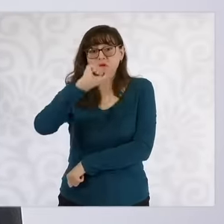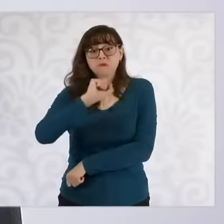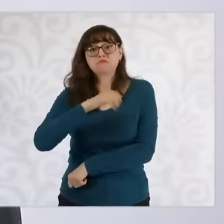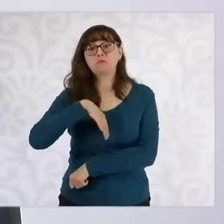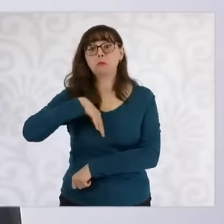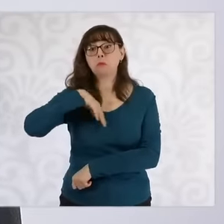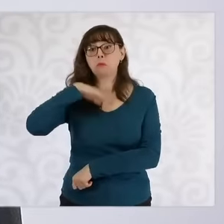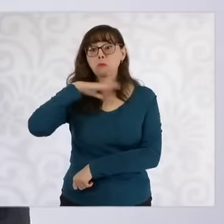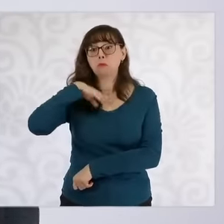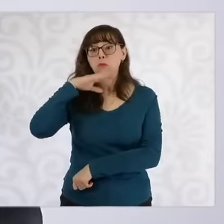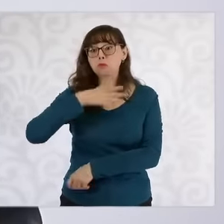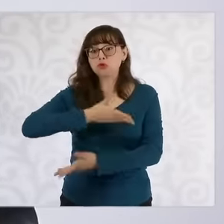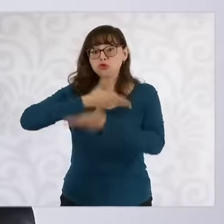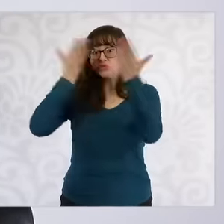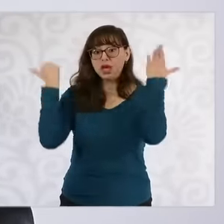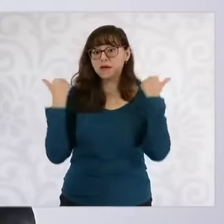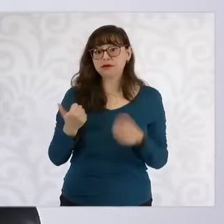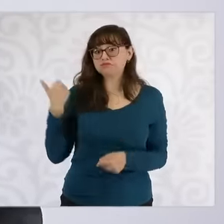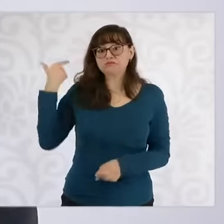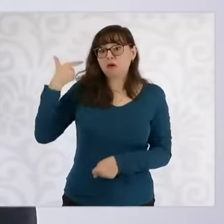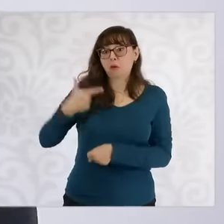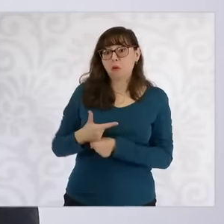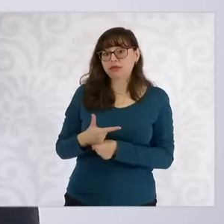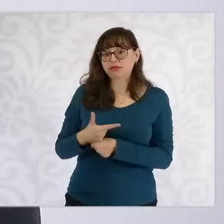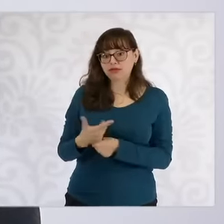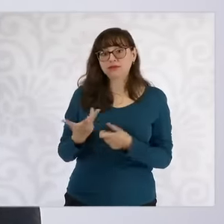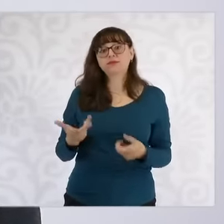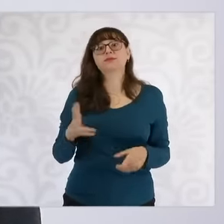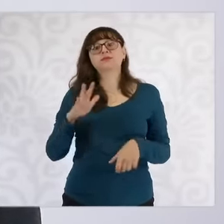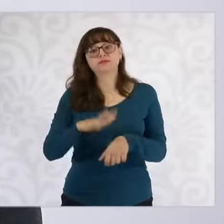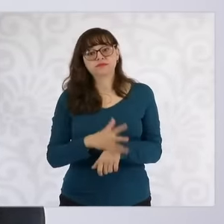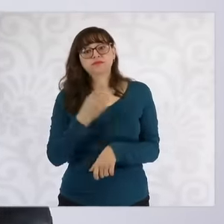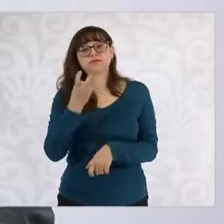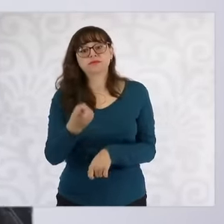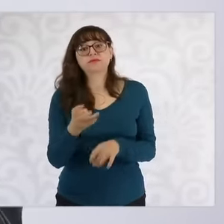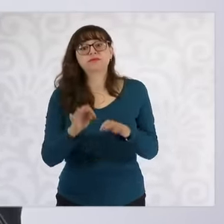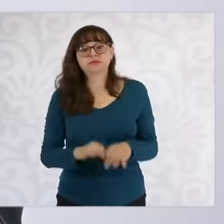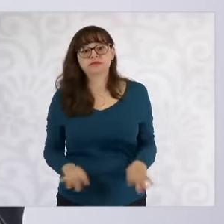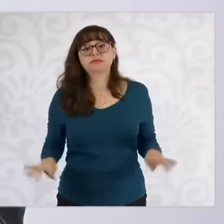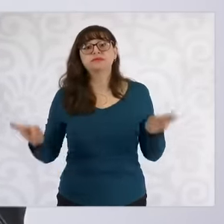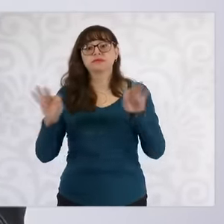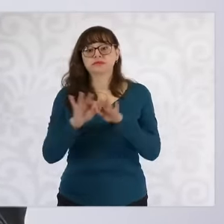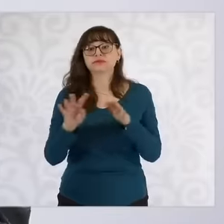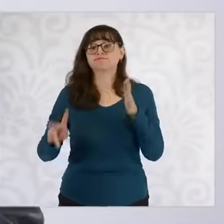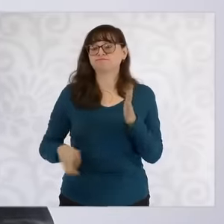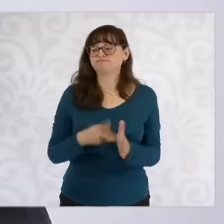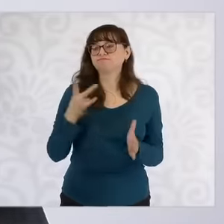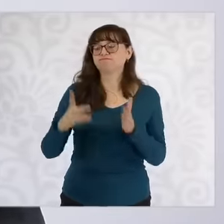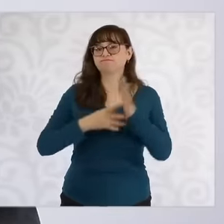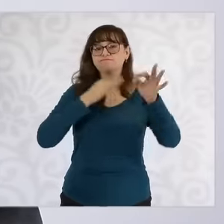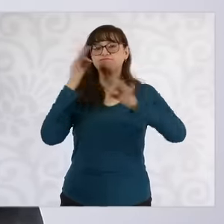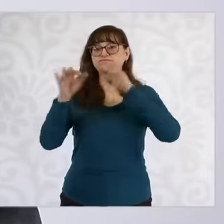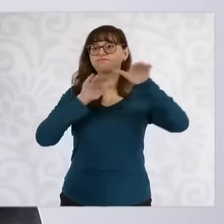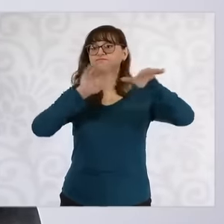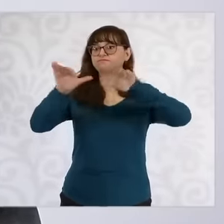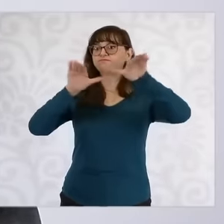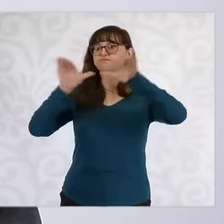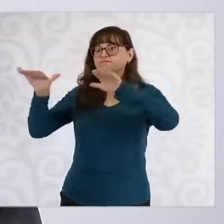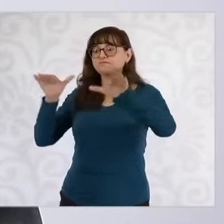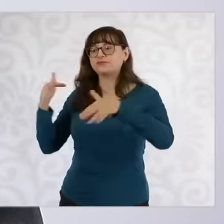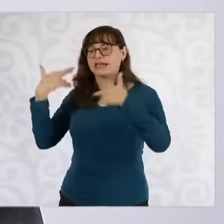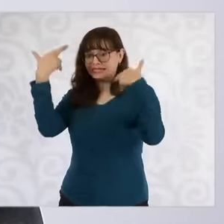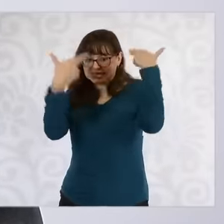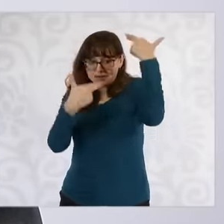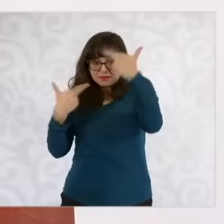tienen hipertensión arterial. Por eso es muy importante las campañas precisamente de promoción a la